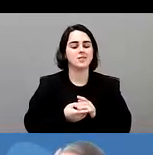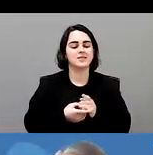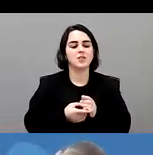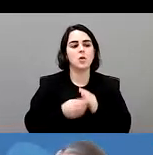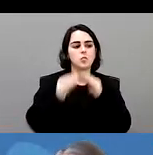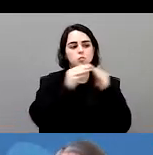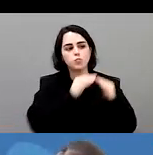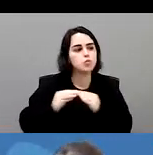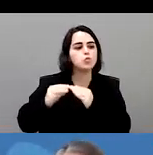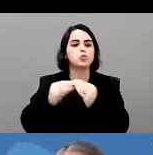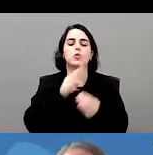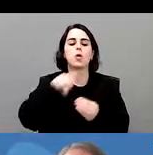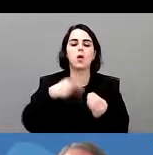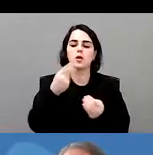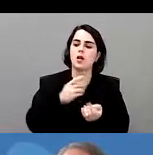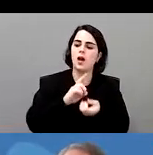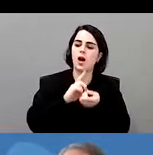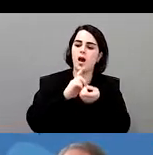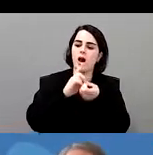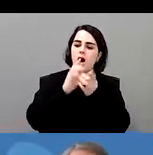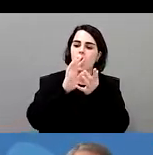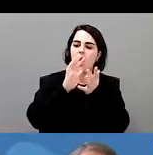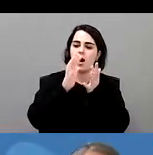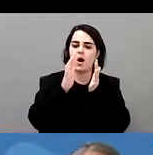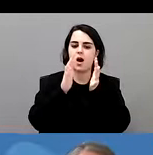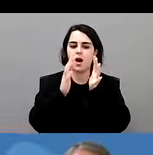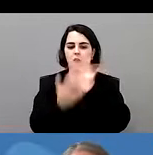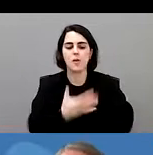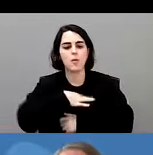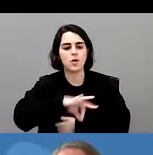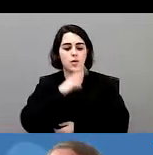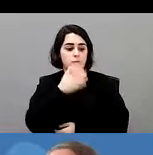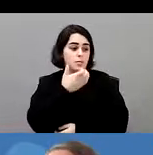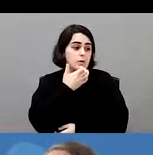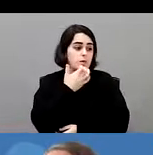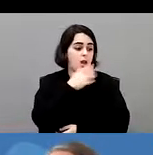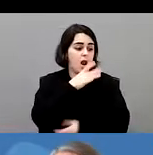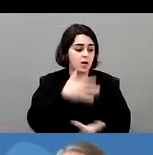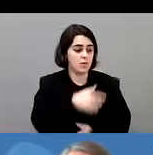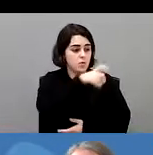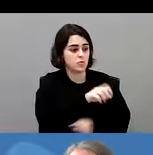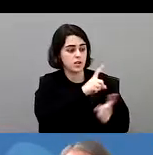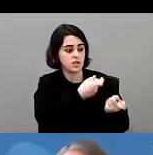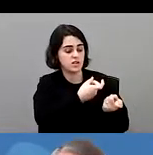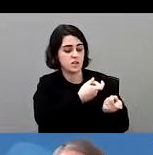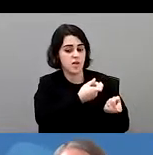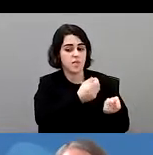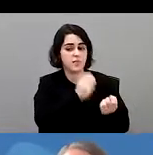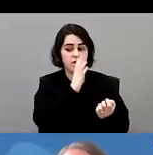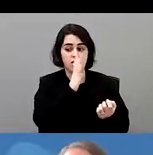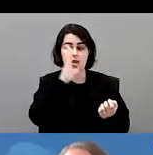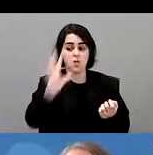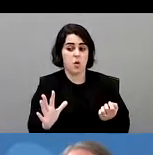pueden ir cambiando y van a ir cambiando a lo largo del tiempo, y lo que hoy necesita una persona puede ser, probablemente no sea lo mismo que necesite dentro